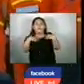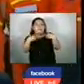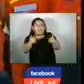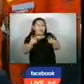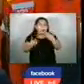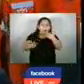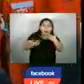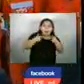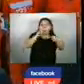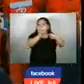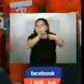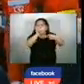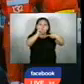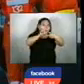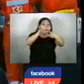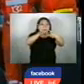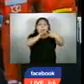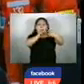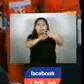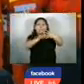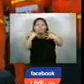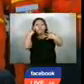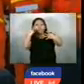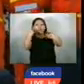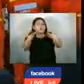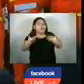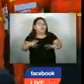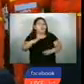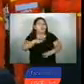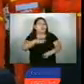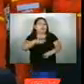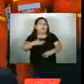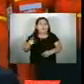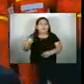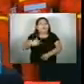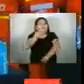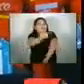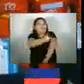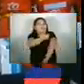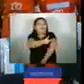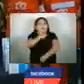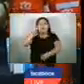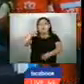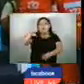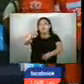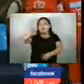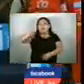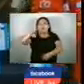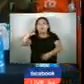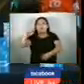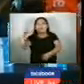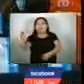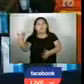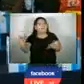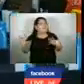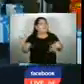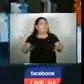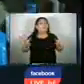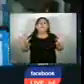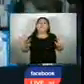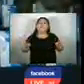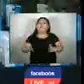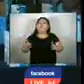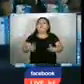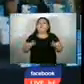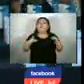puntos importantes, y es que hasta la fecha ya se tienen más de 10 millones de salvadoreños inmunizados, y que, pues,